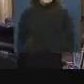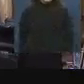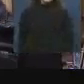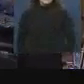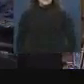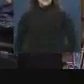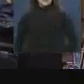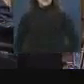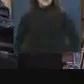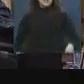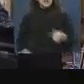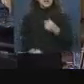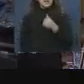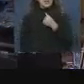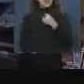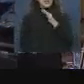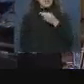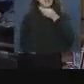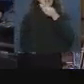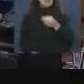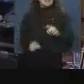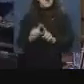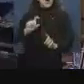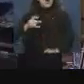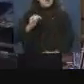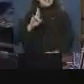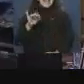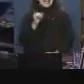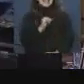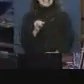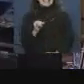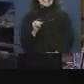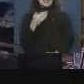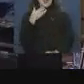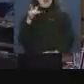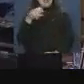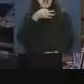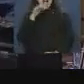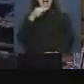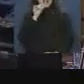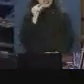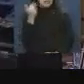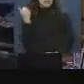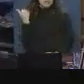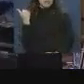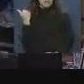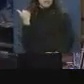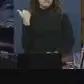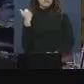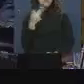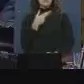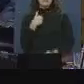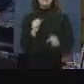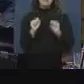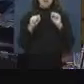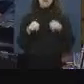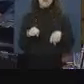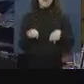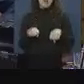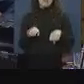presidente sin hacer mención a lo que decía Hugo Gutiérrez en sus palabras finales podemos aprobar un